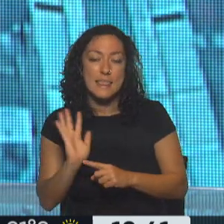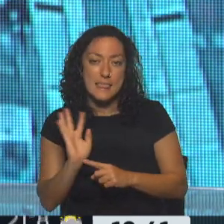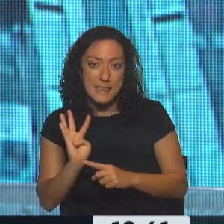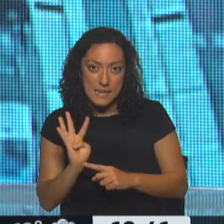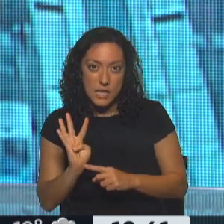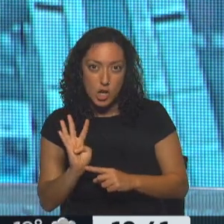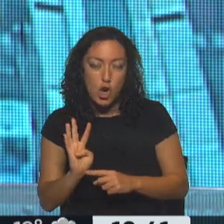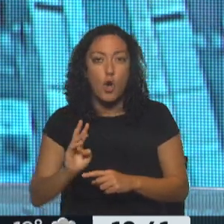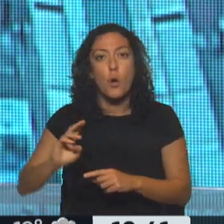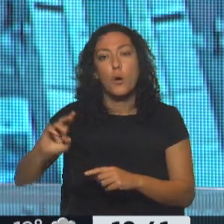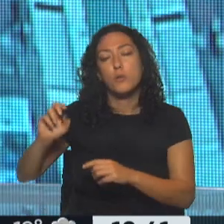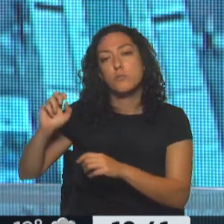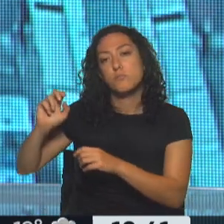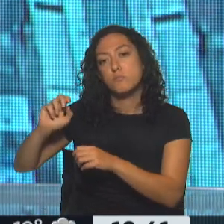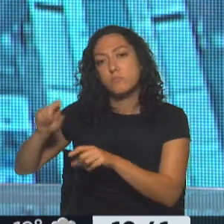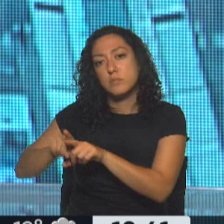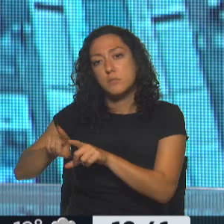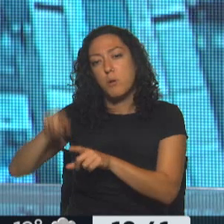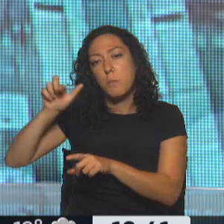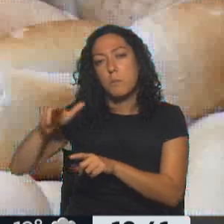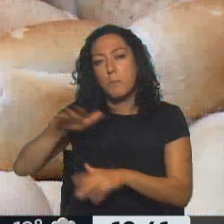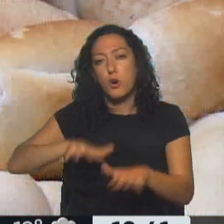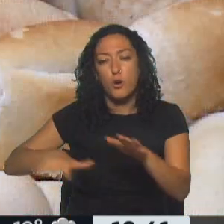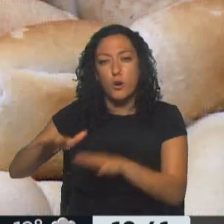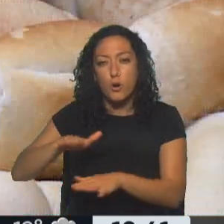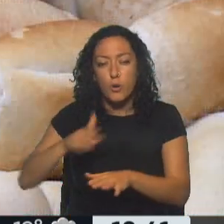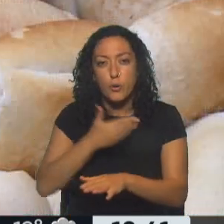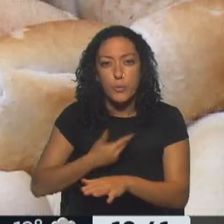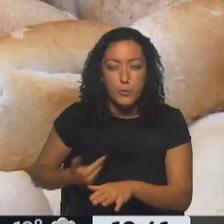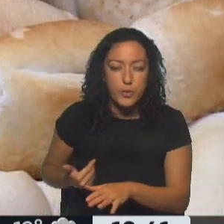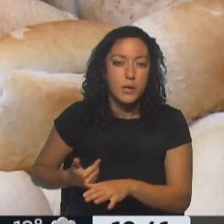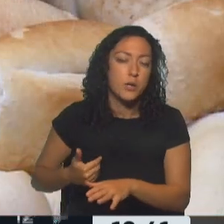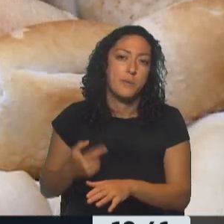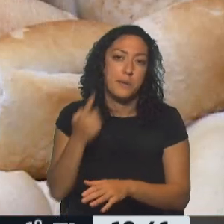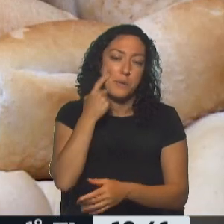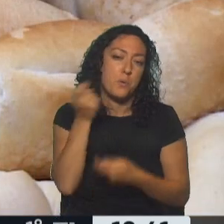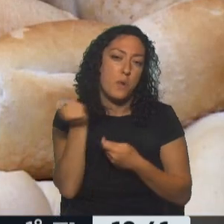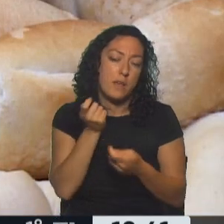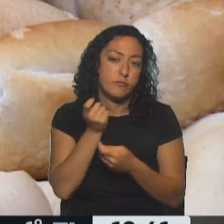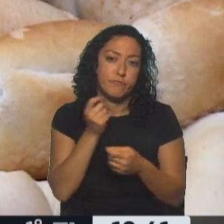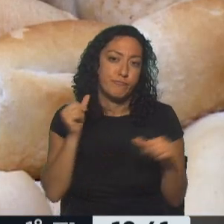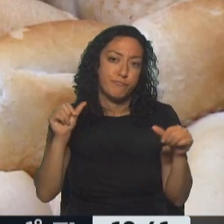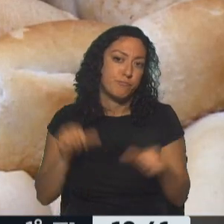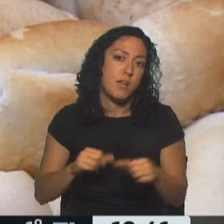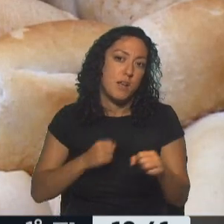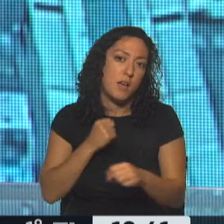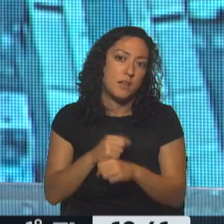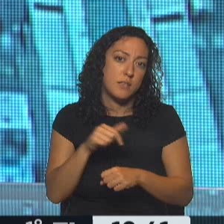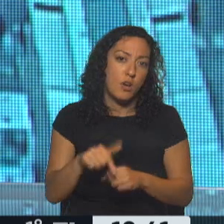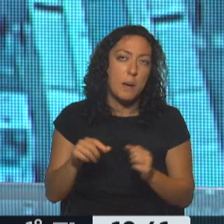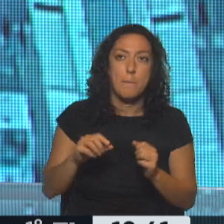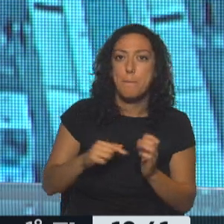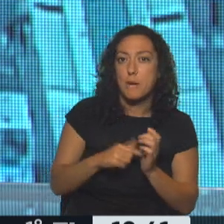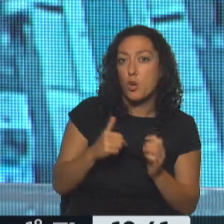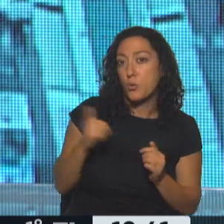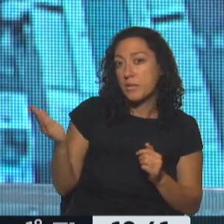un problema de los molineros políticas de regulación que no están siendo suficientemente efectivas y ya hubo un aumento en provincia Buenos